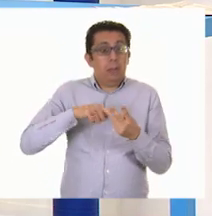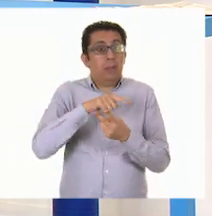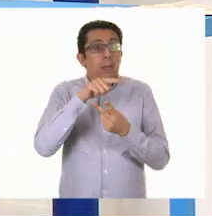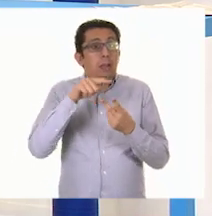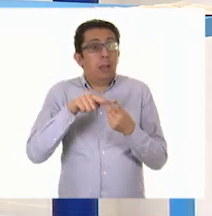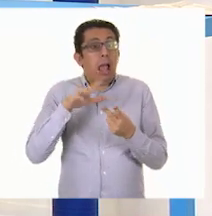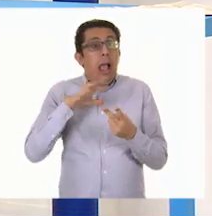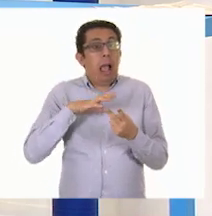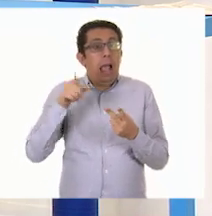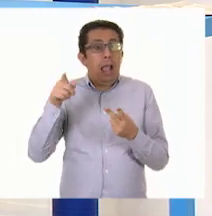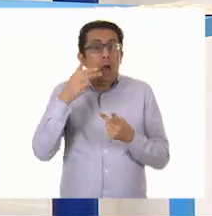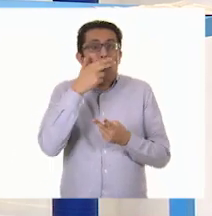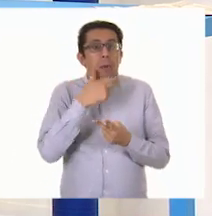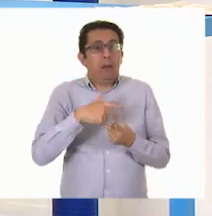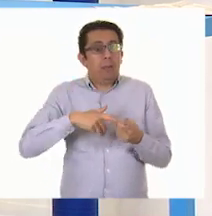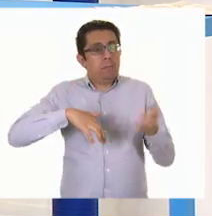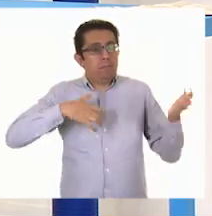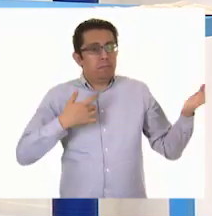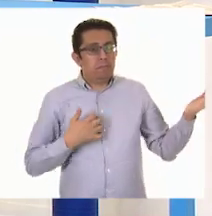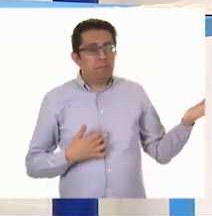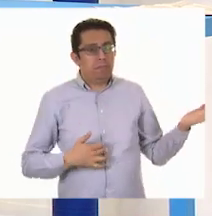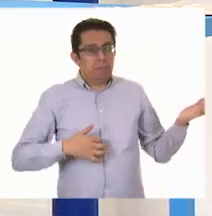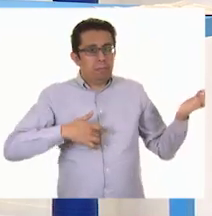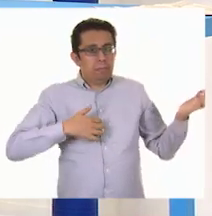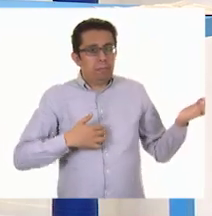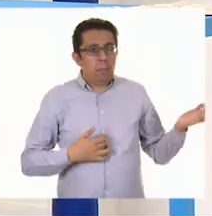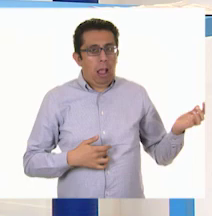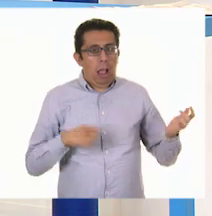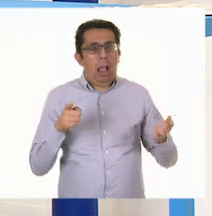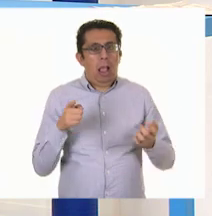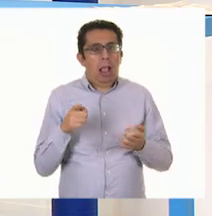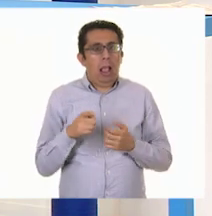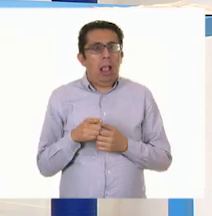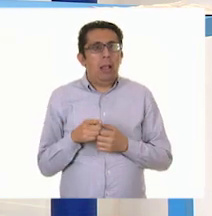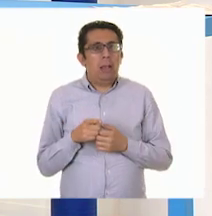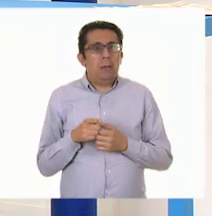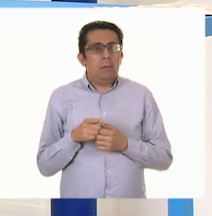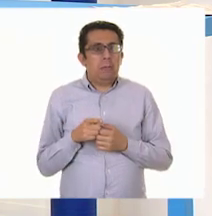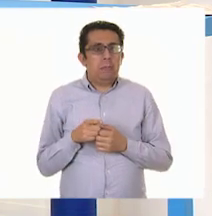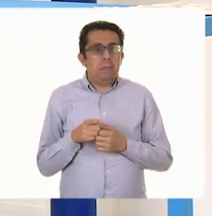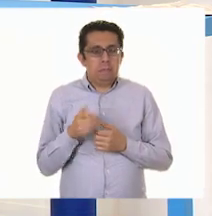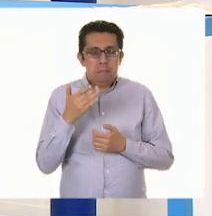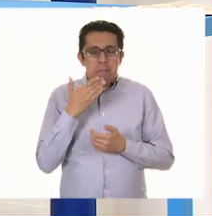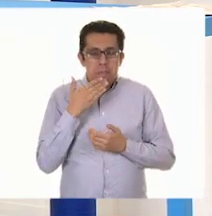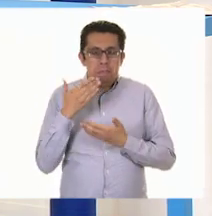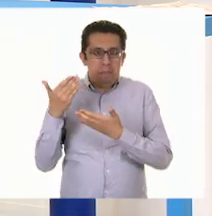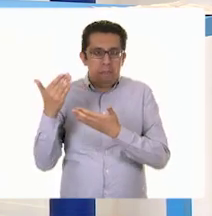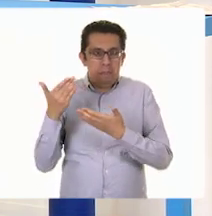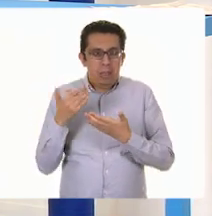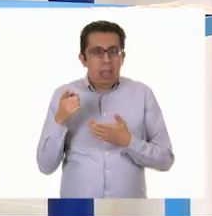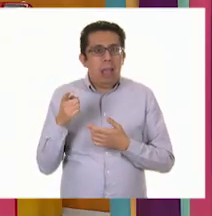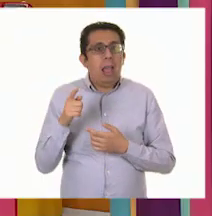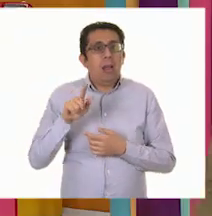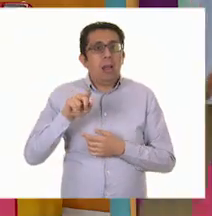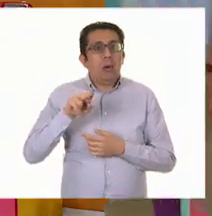un guitarrista. Él toca la guitarra clásica. Pues vamos a hacer a pasar a nuestro salón a Luis Enrique. ¿Quieres, María?